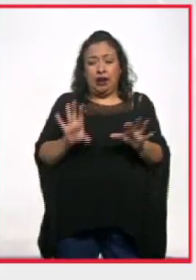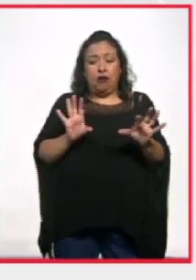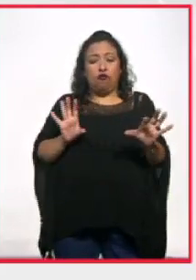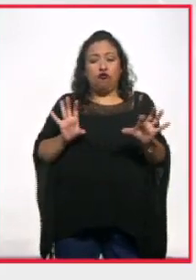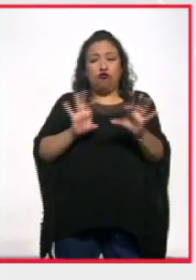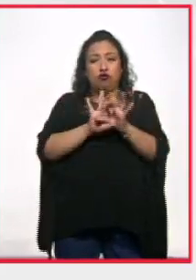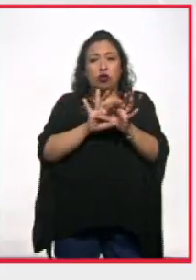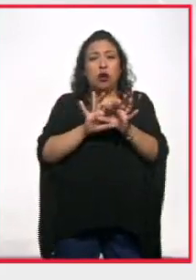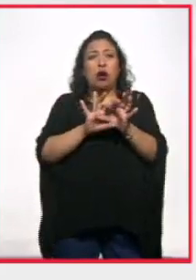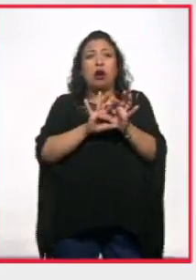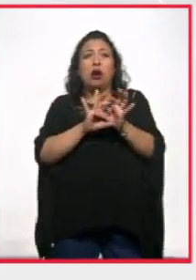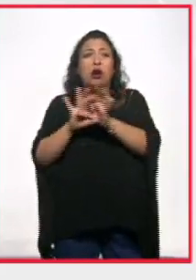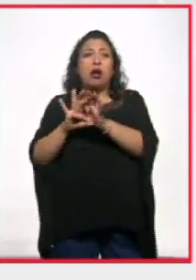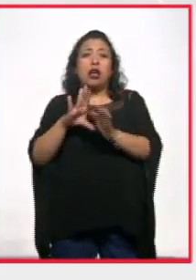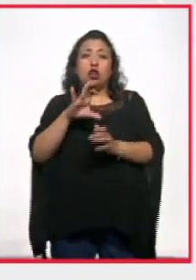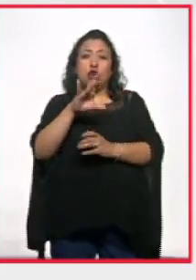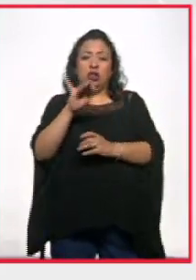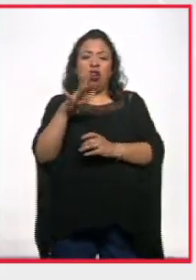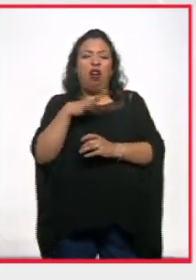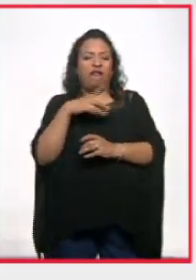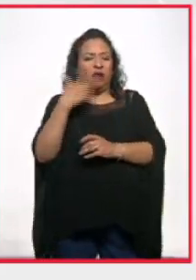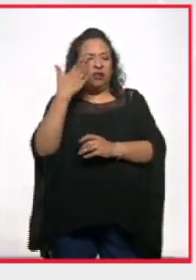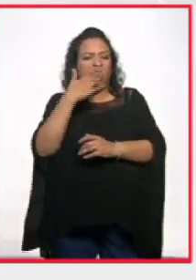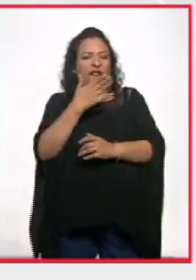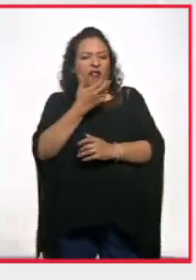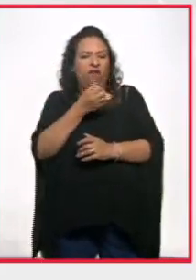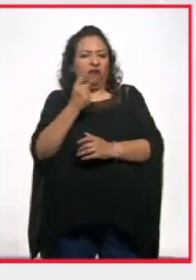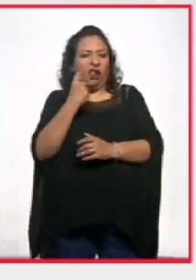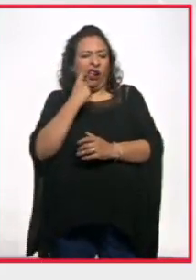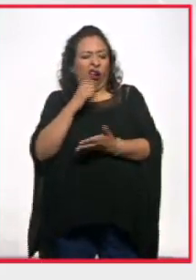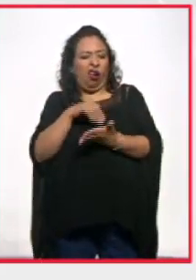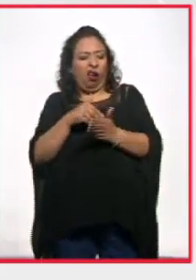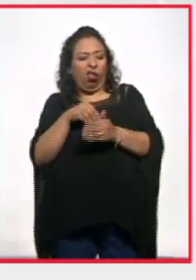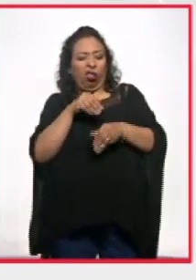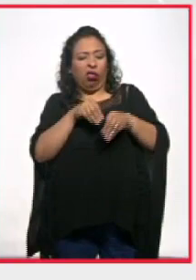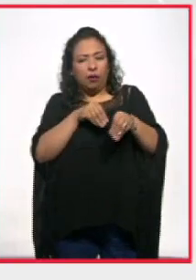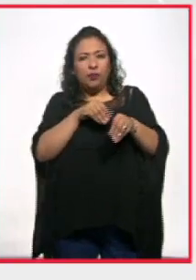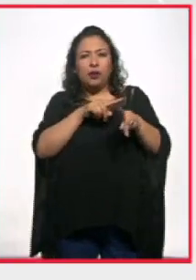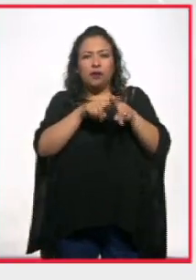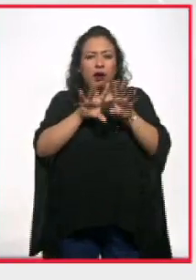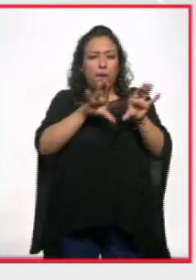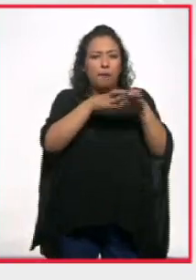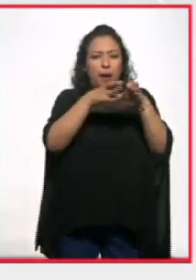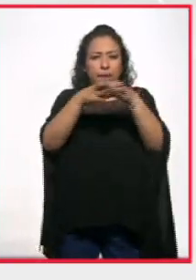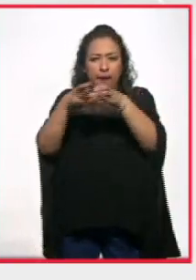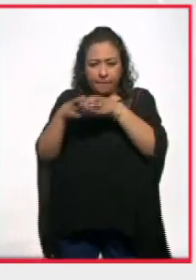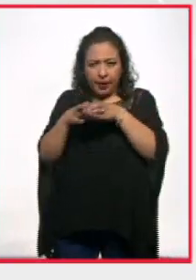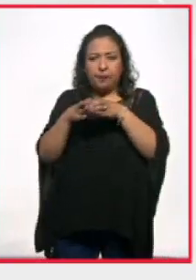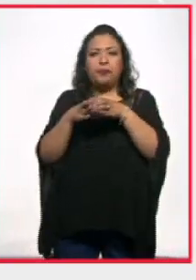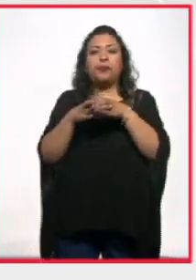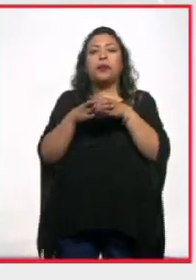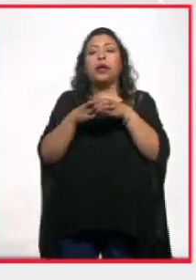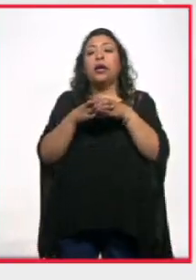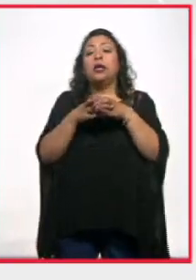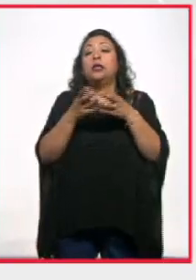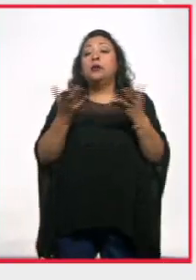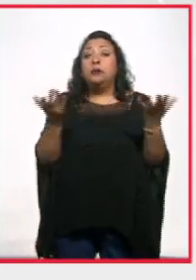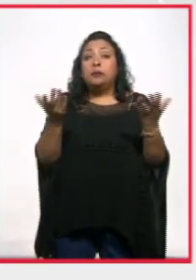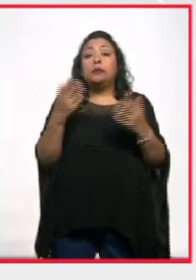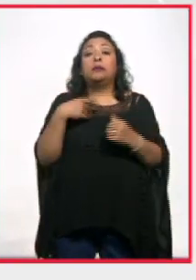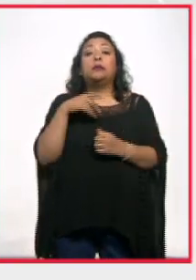que en ello Cortés, como un gran estratega, va realizando con distintas comunidades.